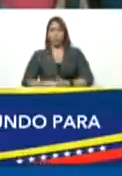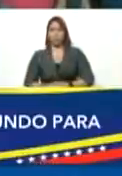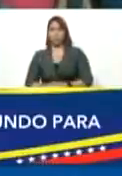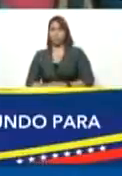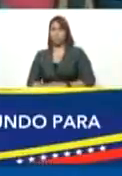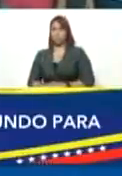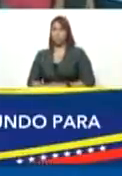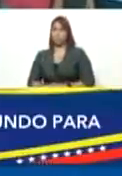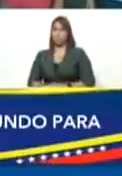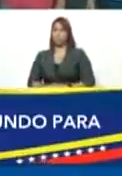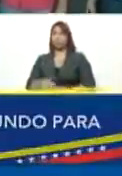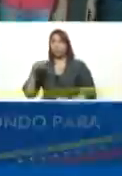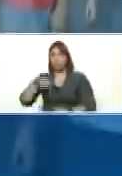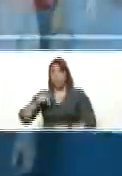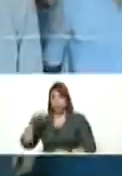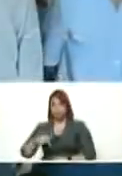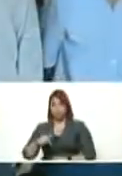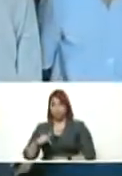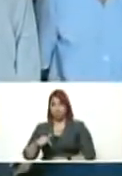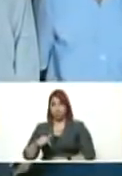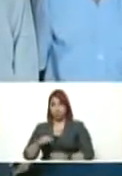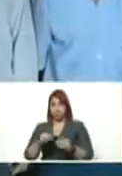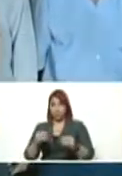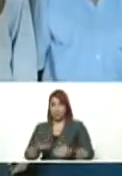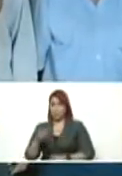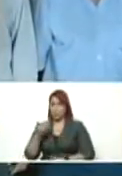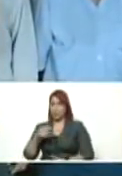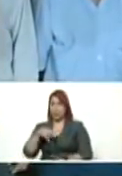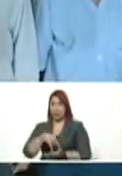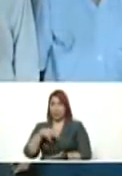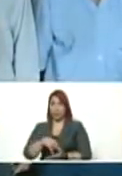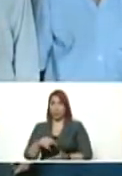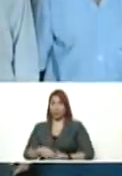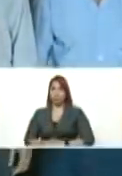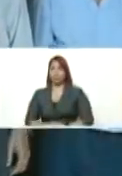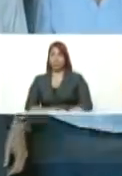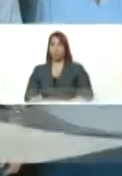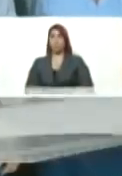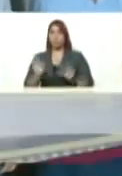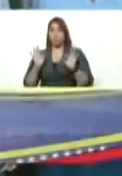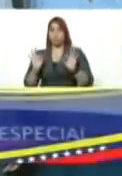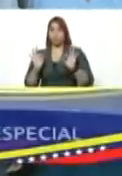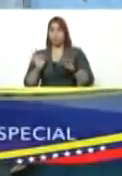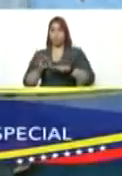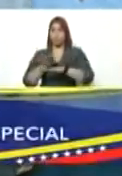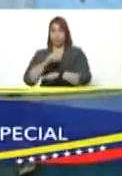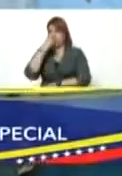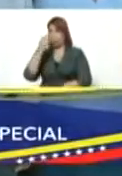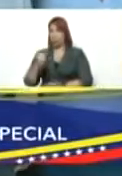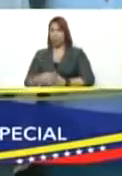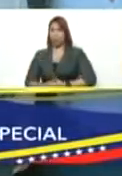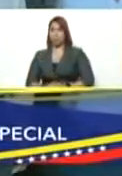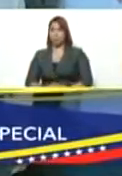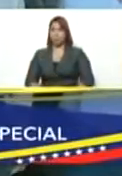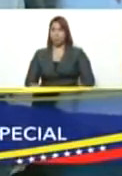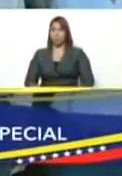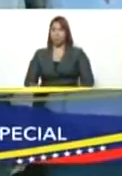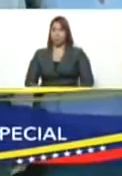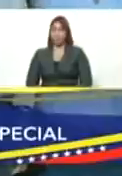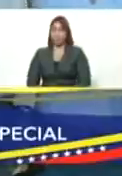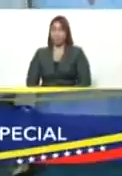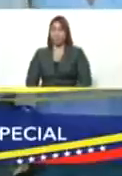adelante. De aquí, de la tierra inmortal de Carabobo, específicamente del municipio de Guacara, presidente,